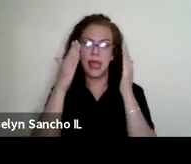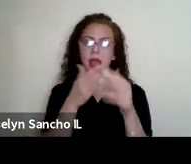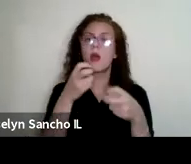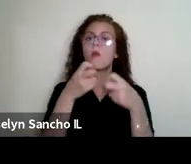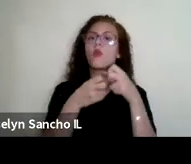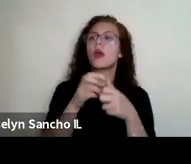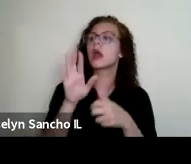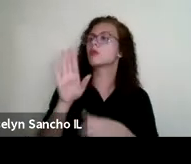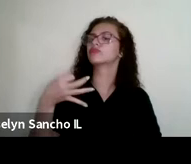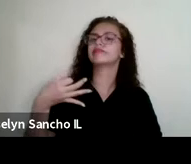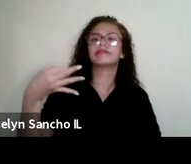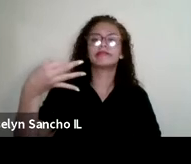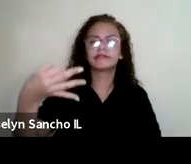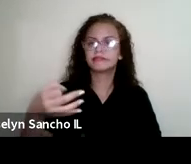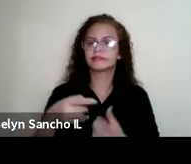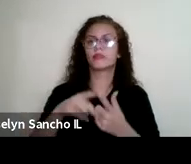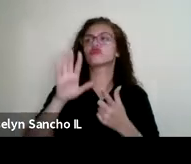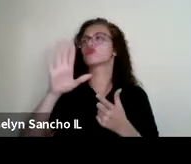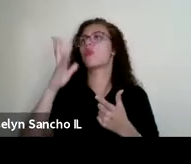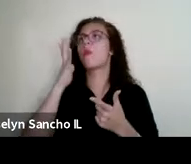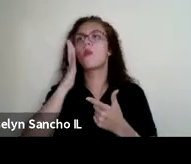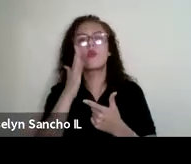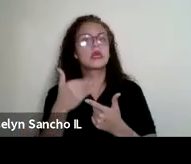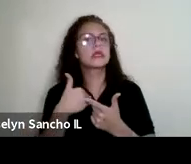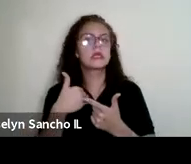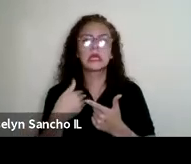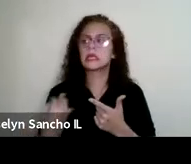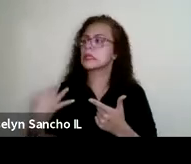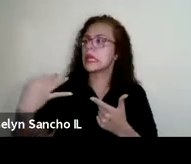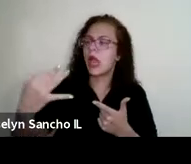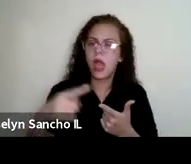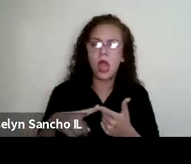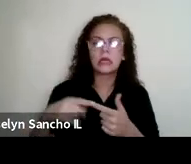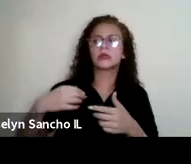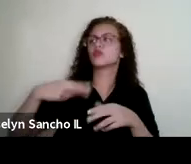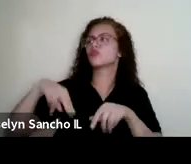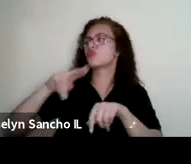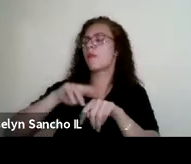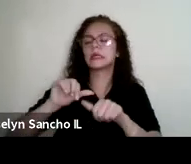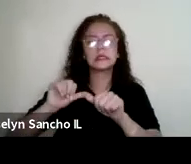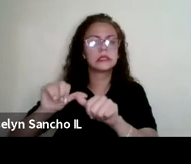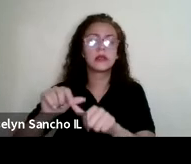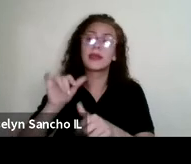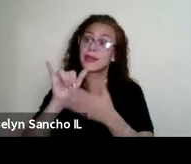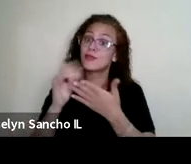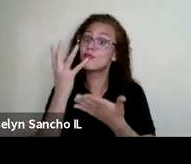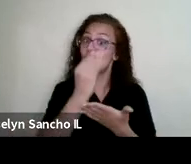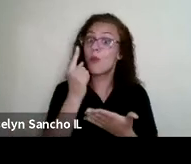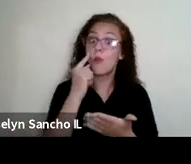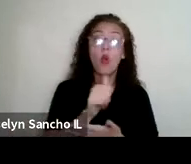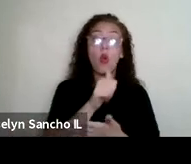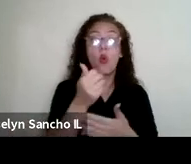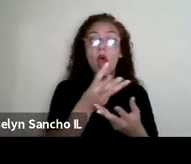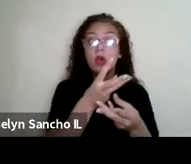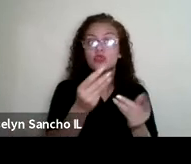de su cotidiano, de las preocupaciones que tienen diarias, constantes. Y eso es muy bonito porque otras